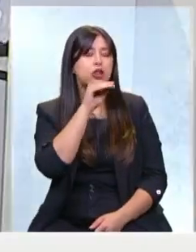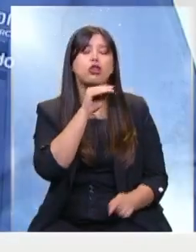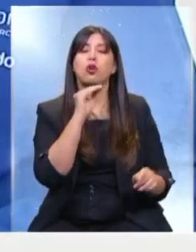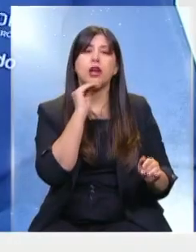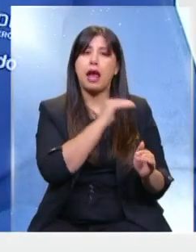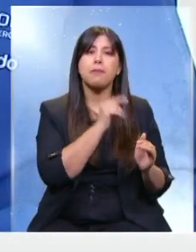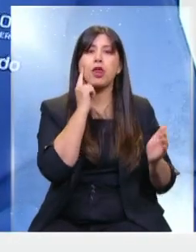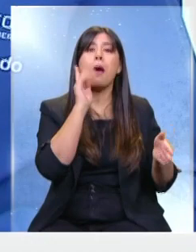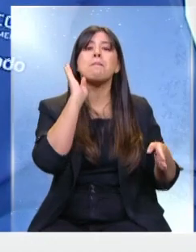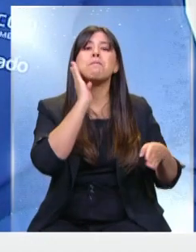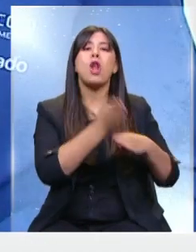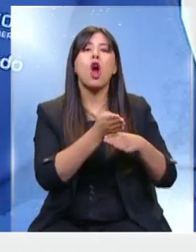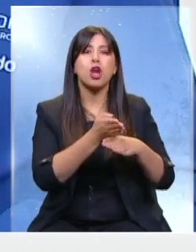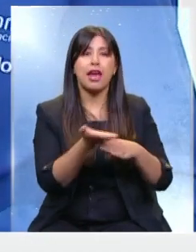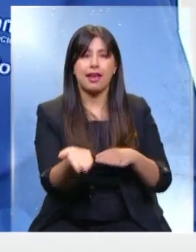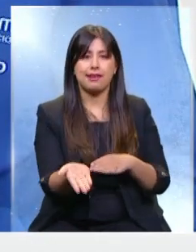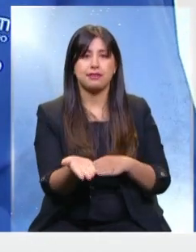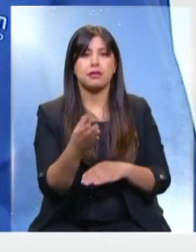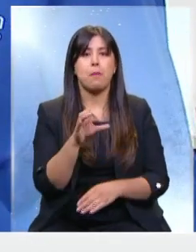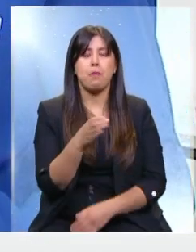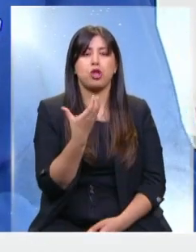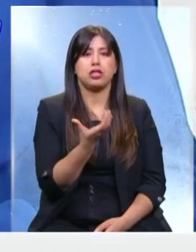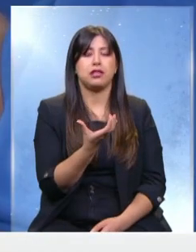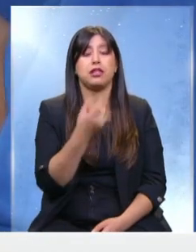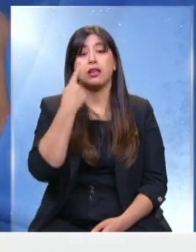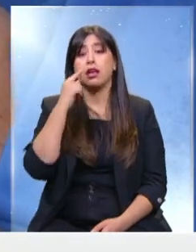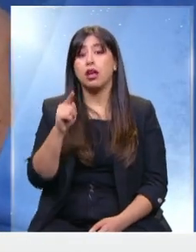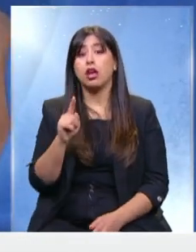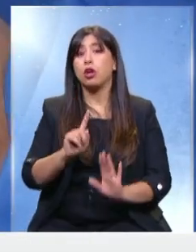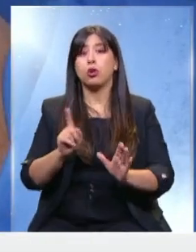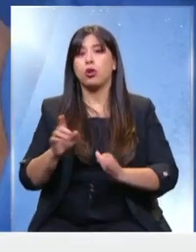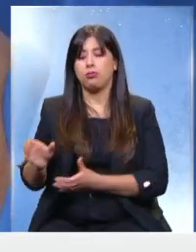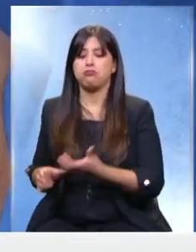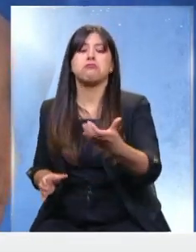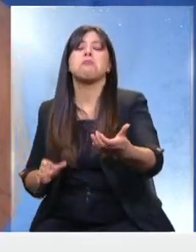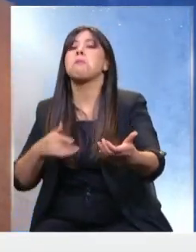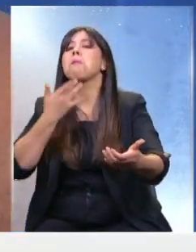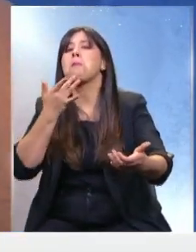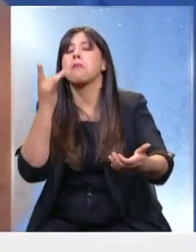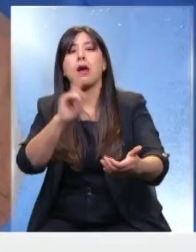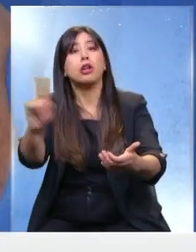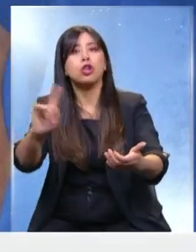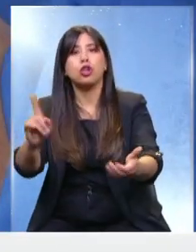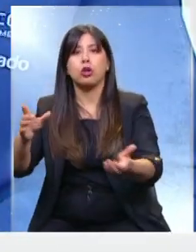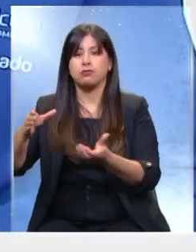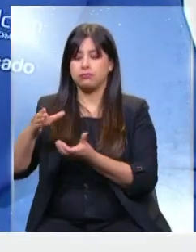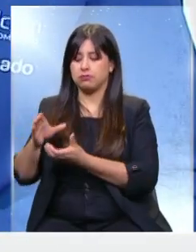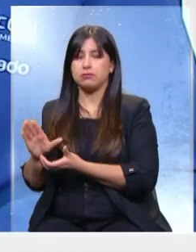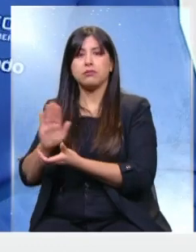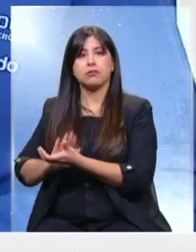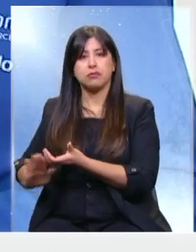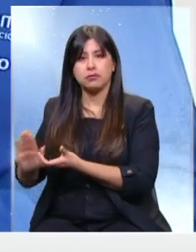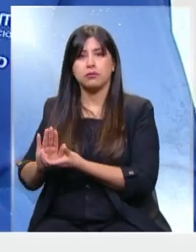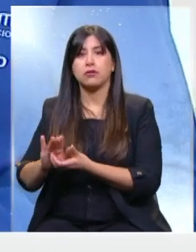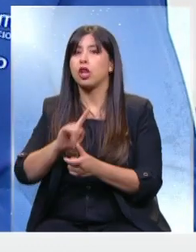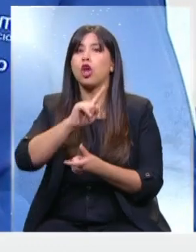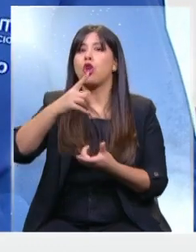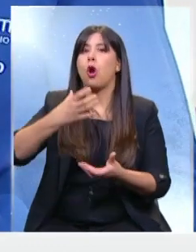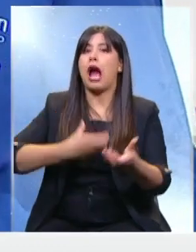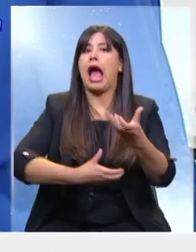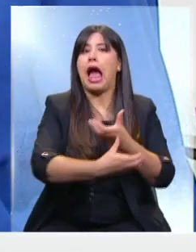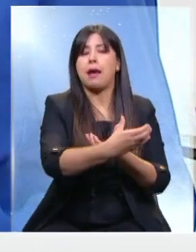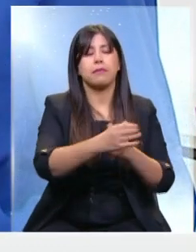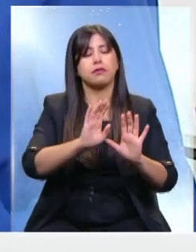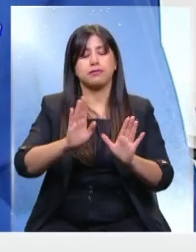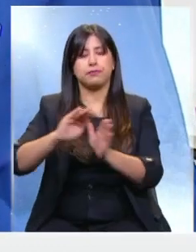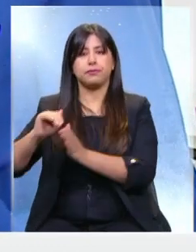esté disponible para que alguien lo cambie. Segundo, en un cierre de turno, verificar en el voucher que el